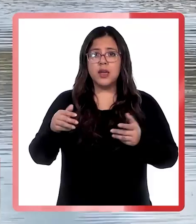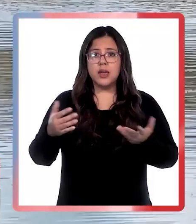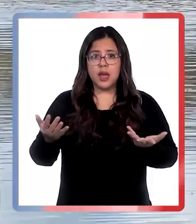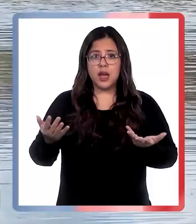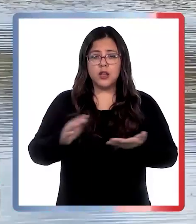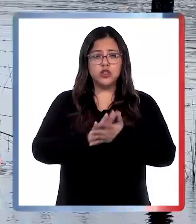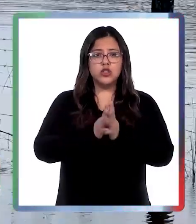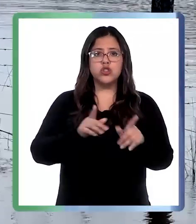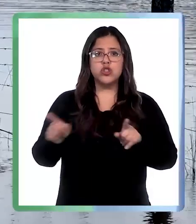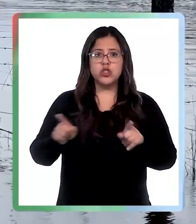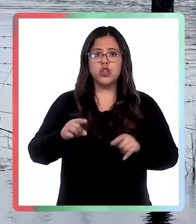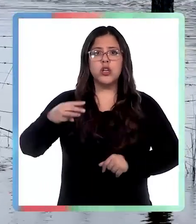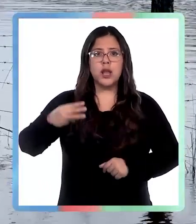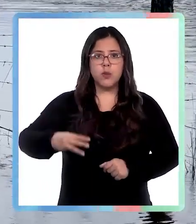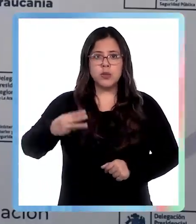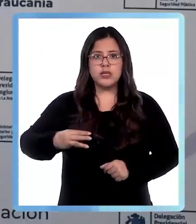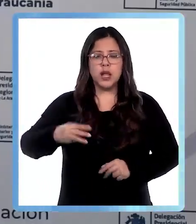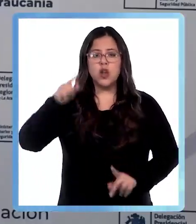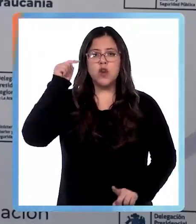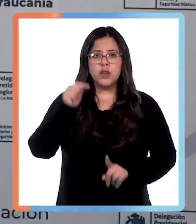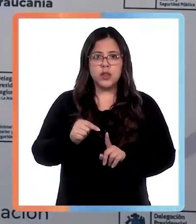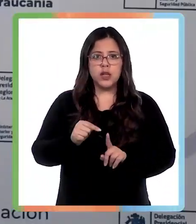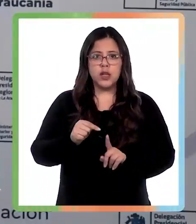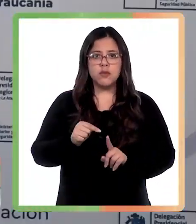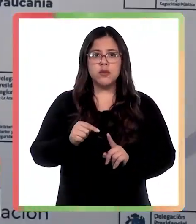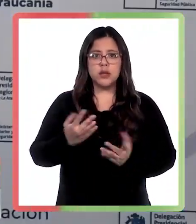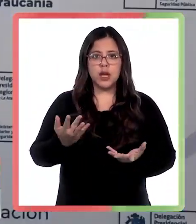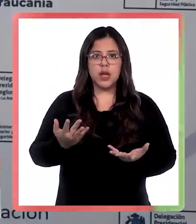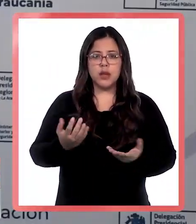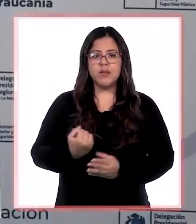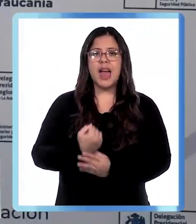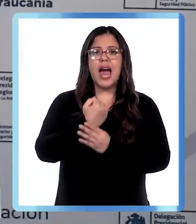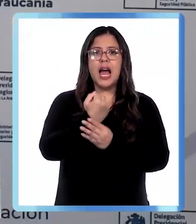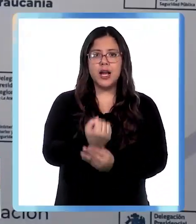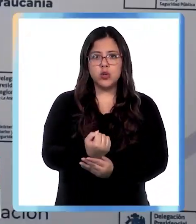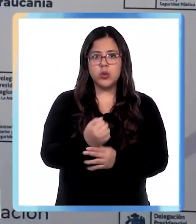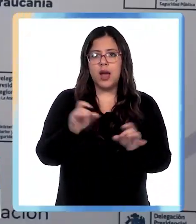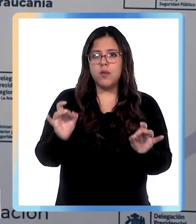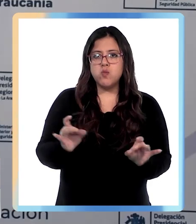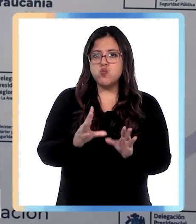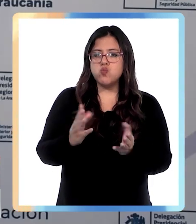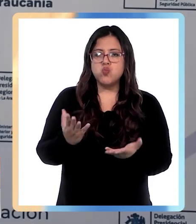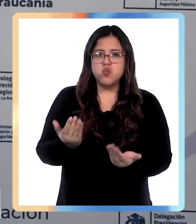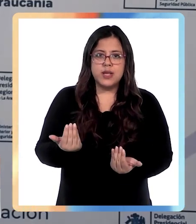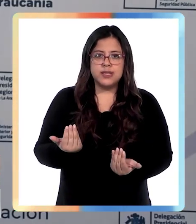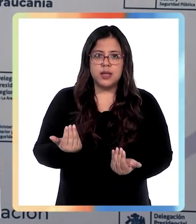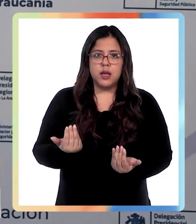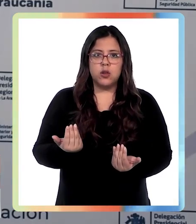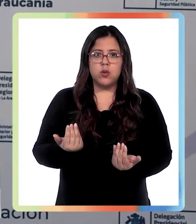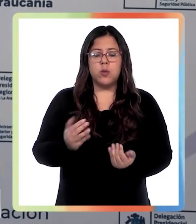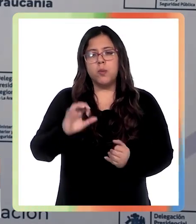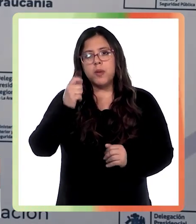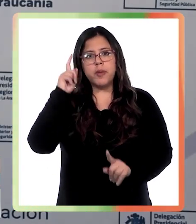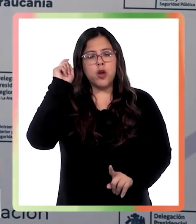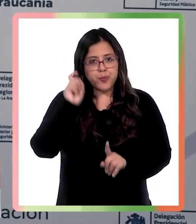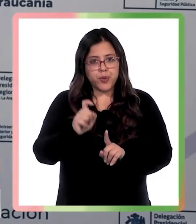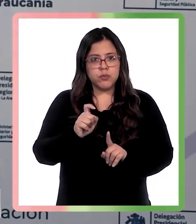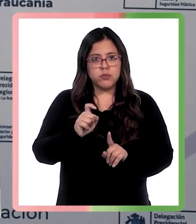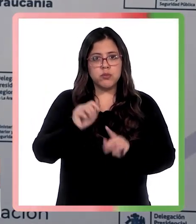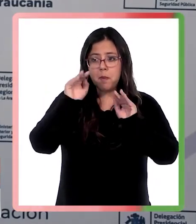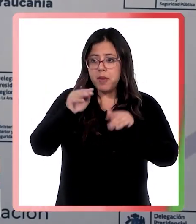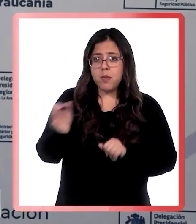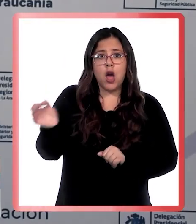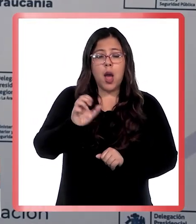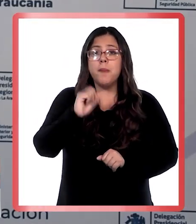desplegando todas las coordinaciones con los municipios con el objeto de llevar ayuda en el caso que se necesite